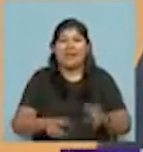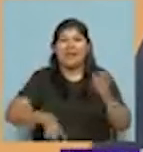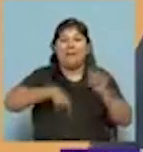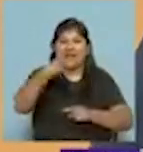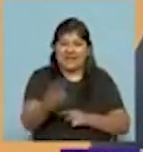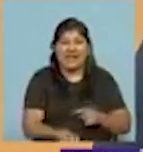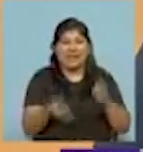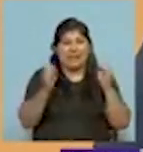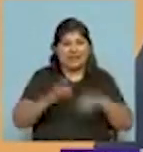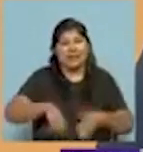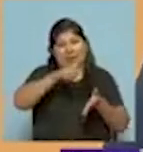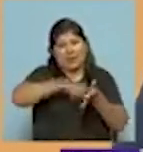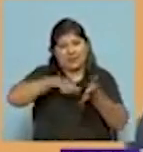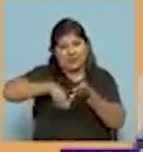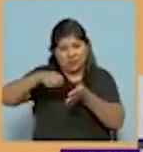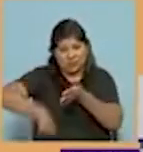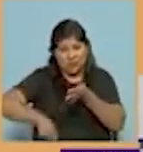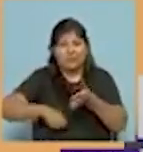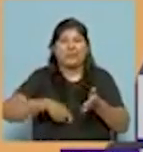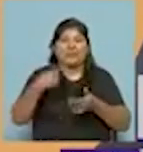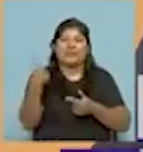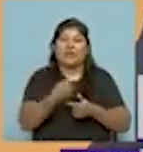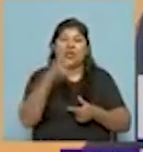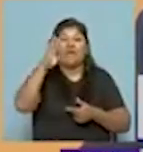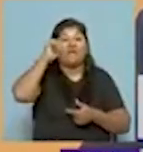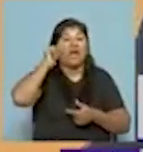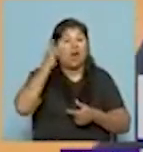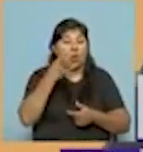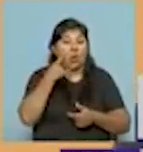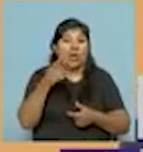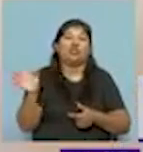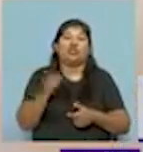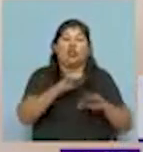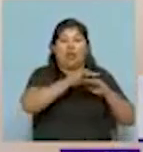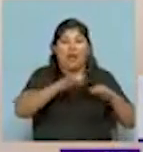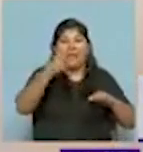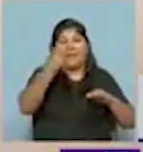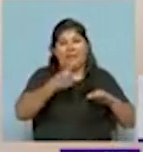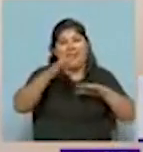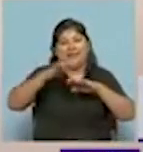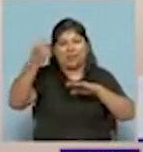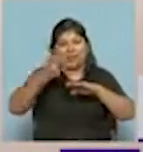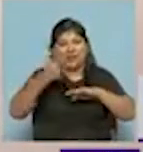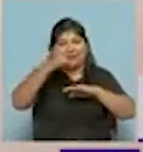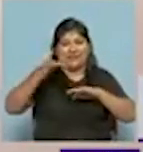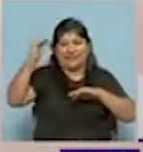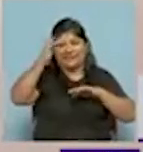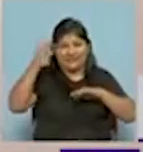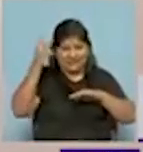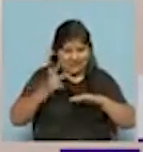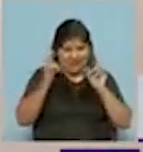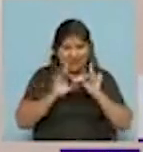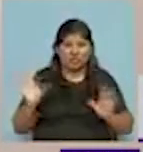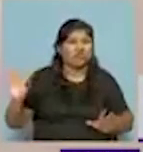en todos los niveles desde el nivel inicial primario hasta el nivel universitario ahora con distintas alternativas para la gente